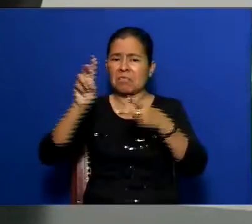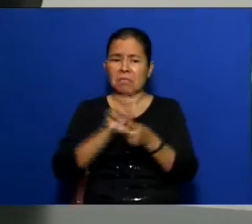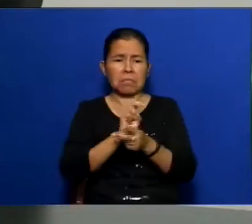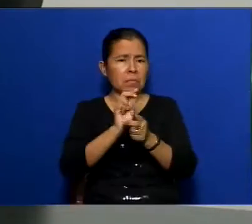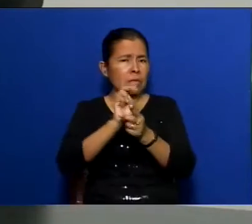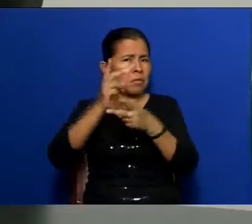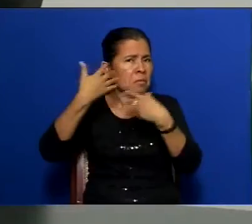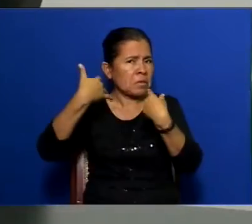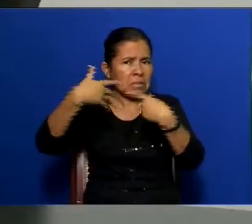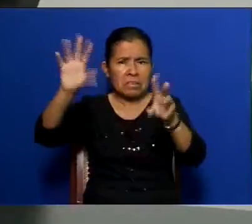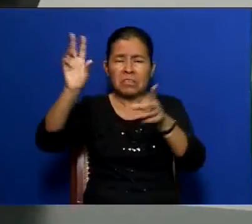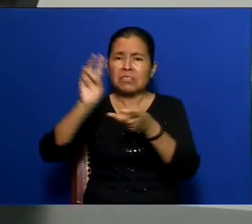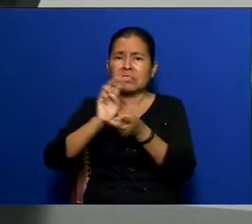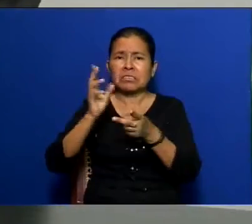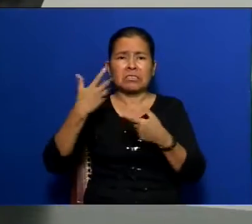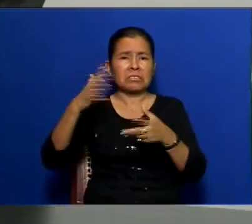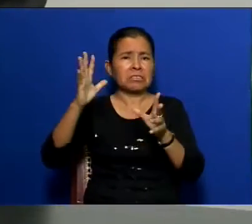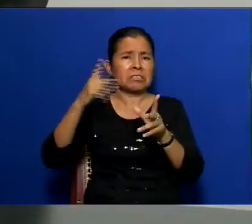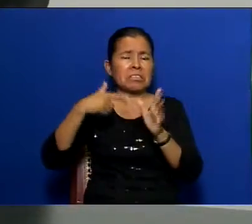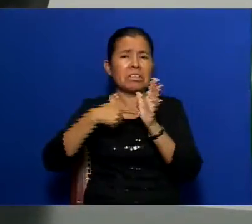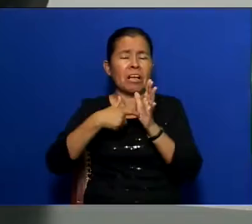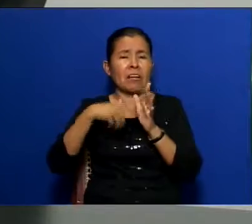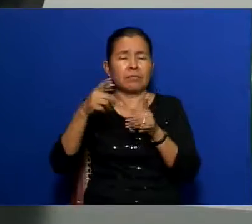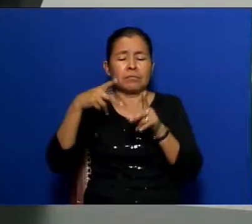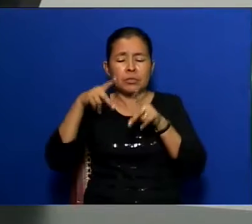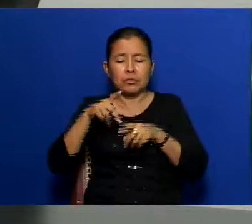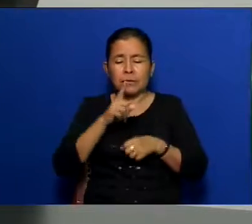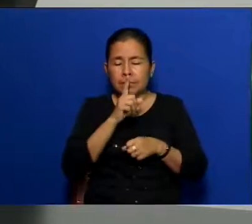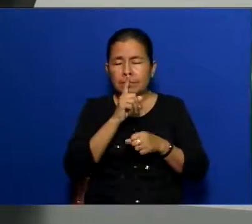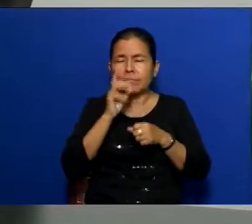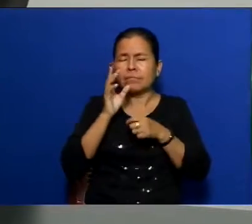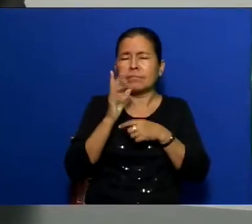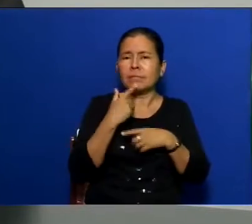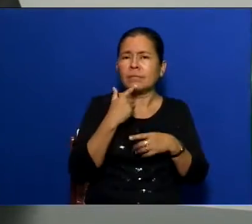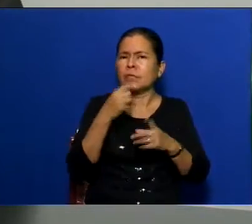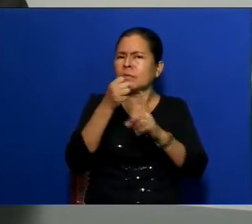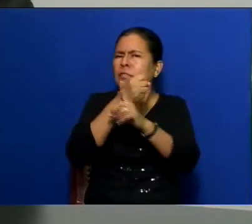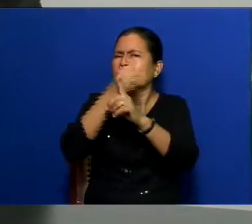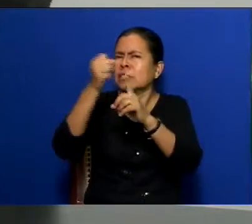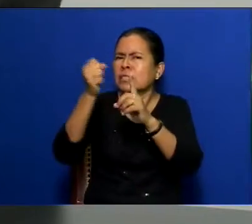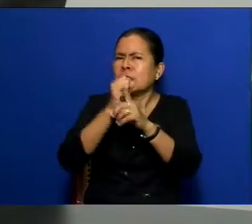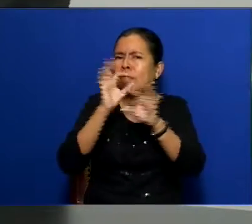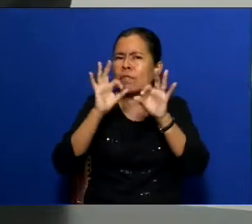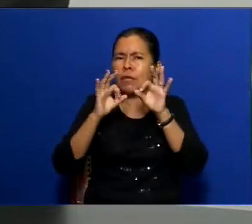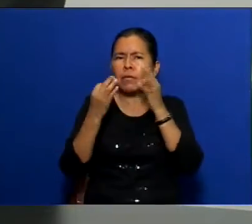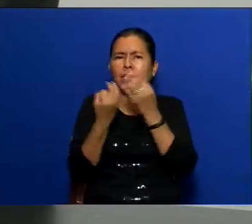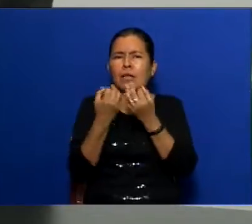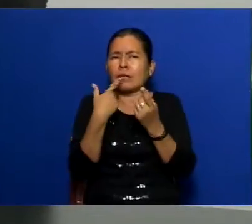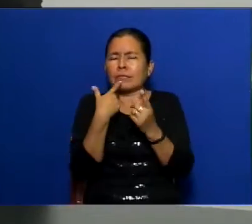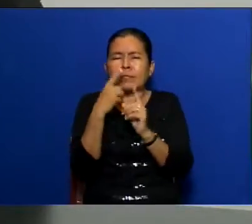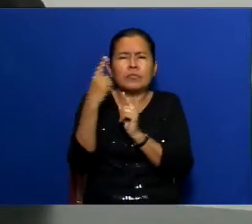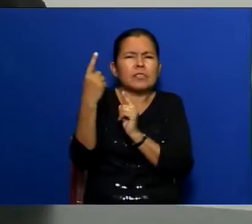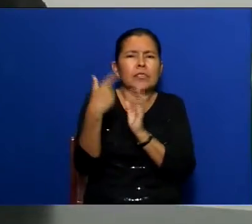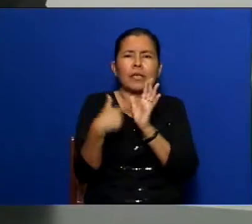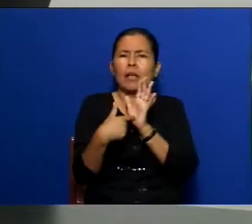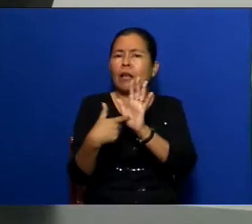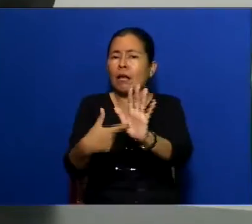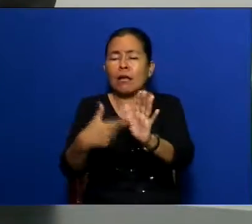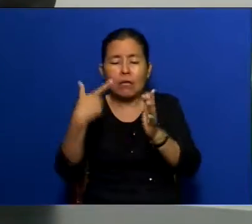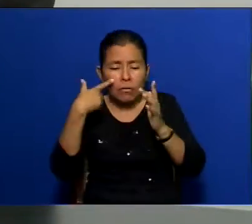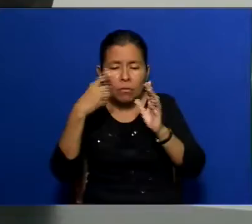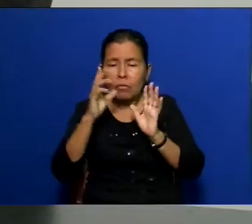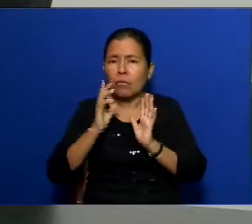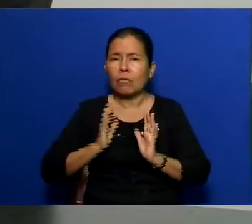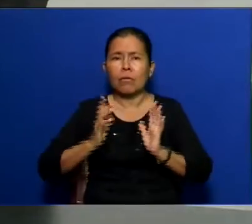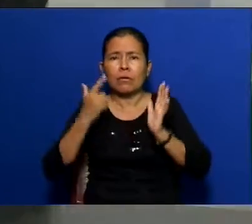y de más o menos un 60% de las víctimas de violencia intrafamiliar que podían quedar en impunidad porque no habían evidencias físicas